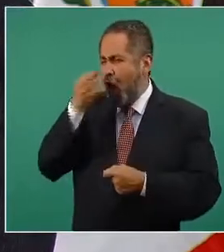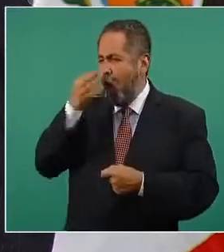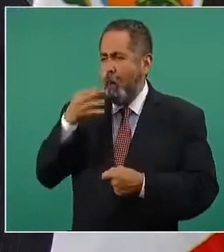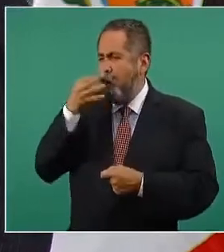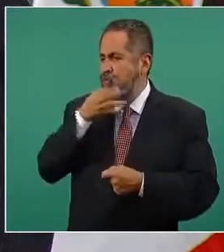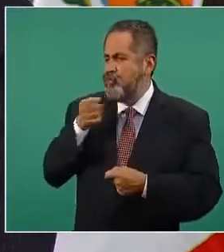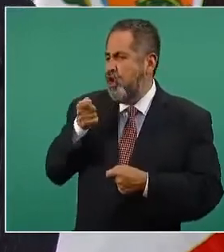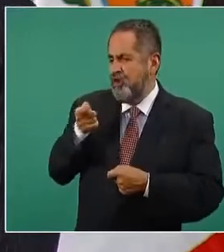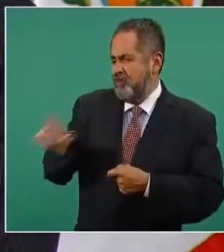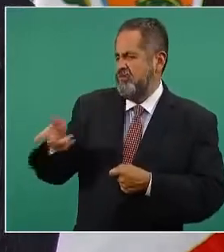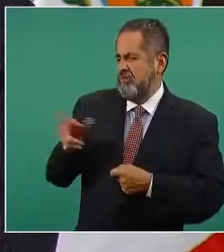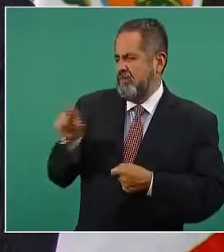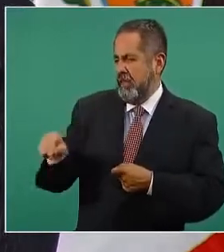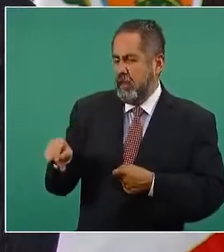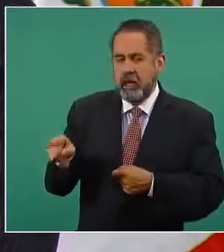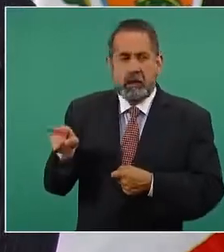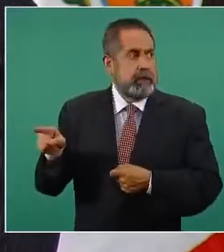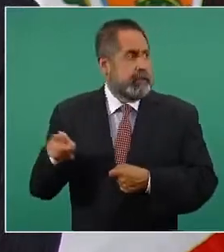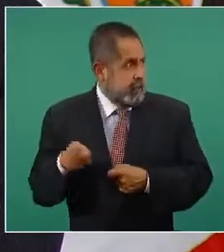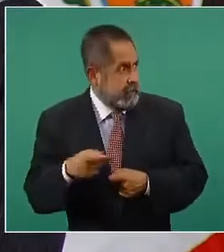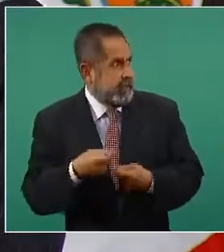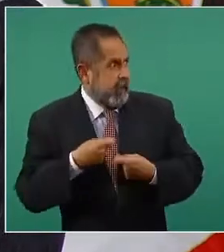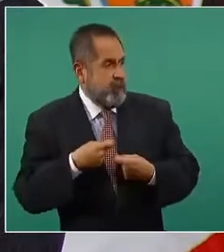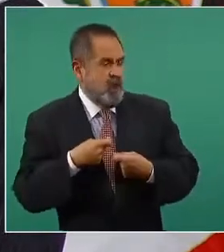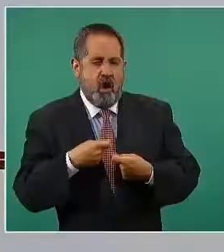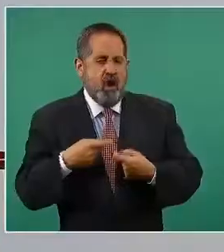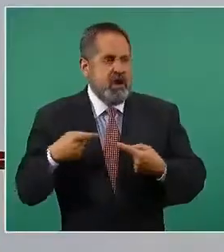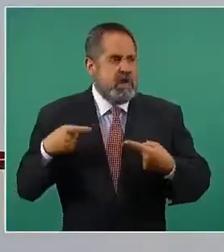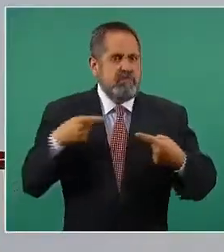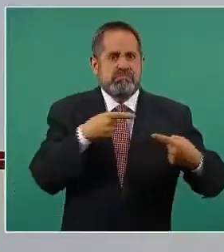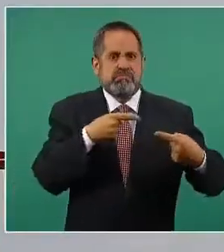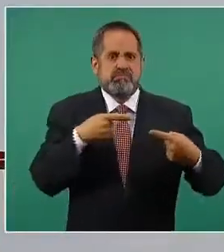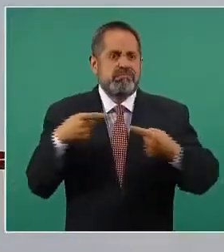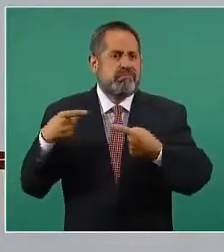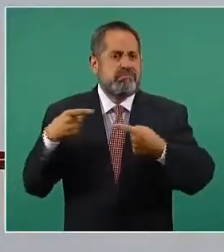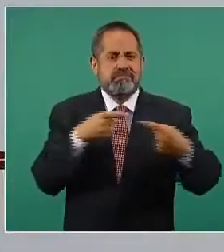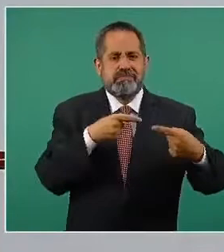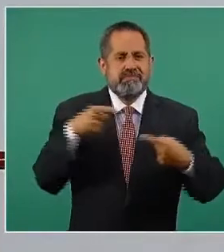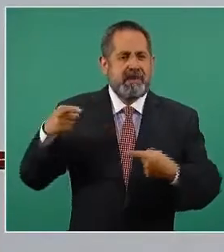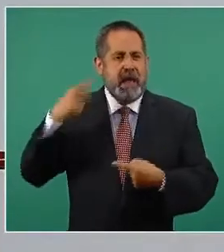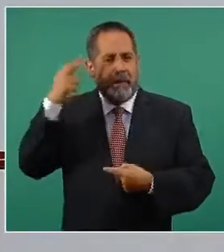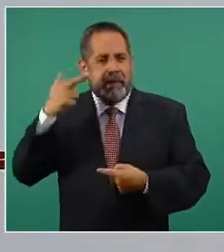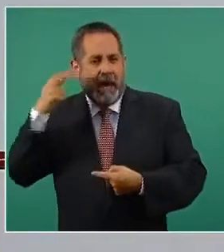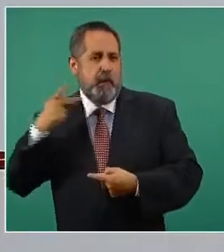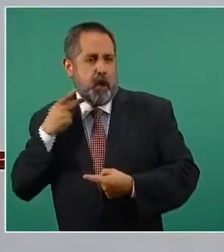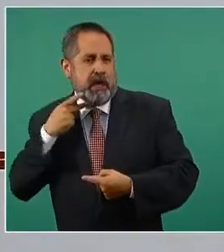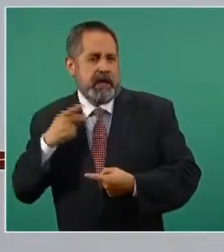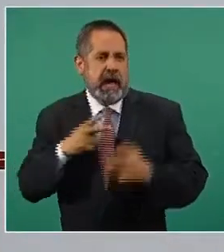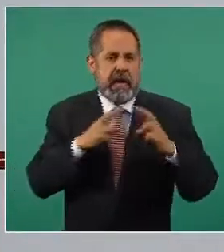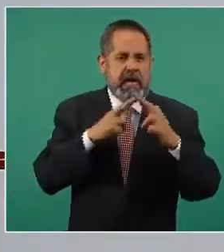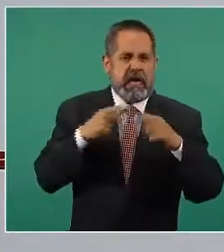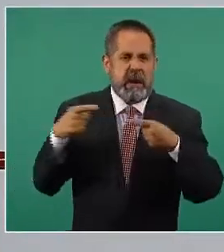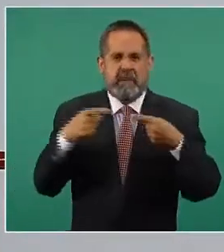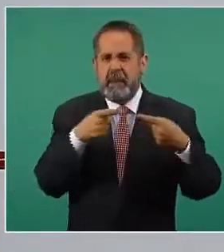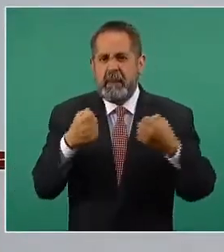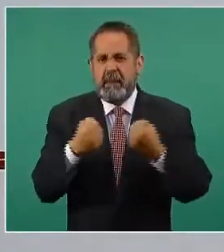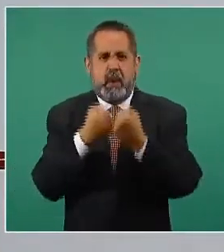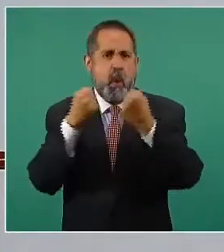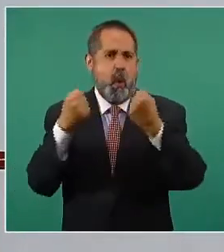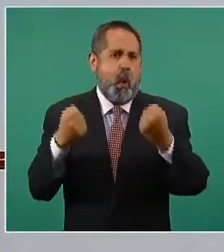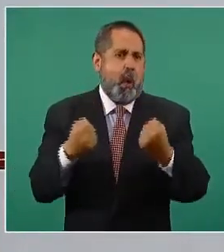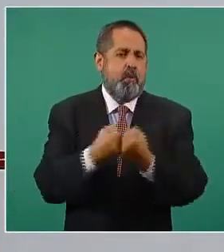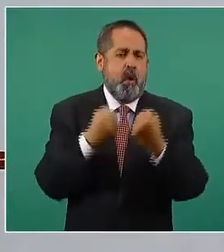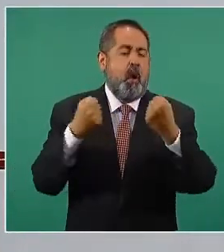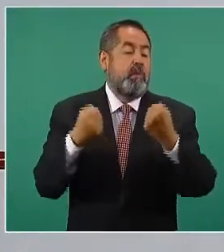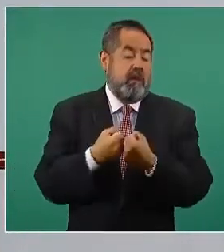habían confrontaciones entre autoridades políticas y religiosas.